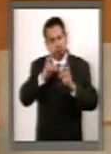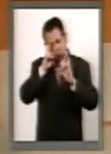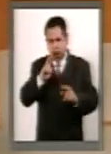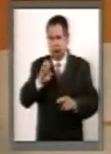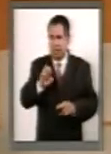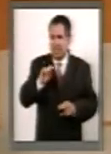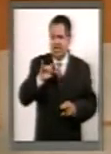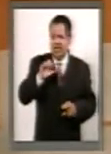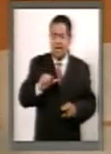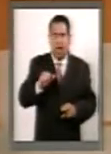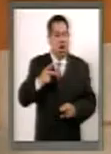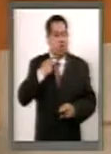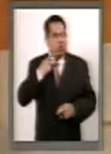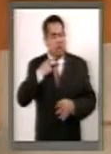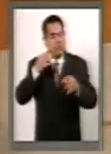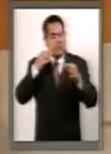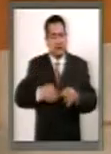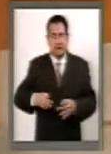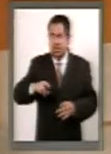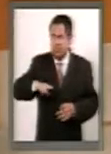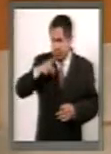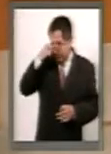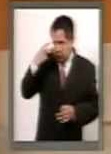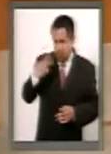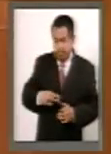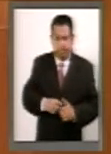éticas y políticas de la nación mexicana.